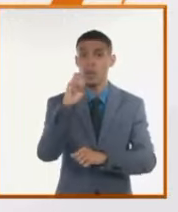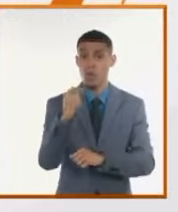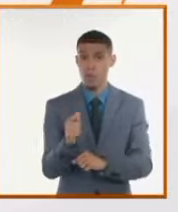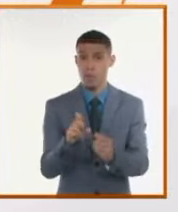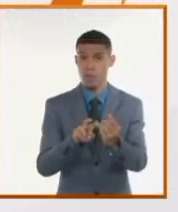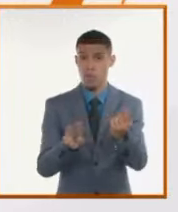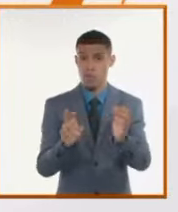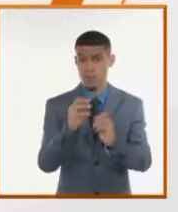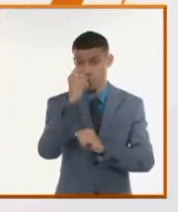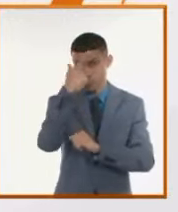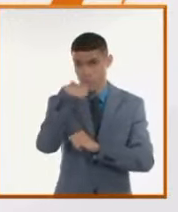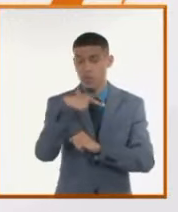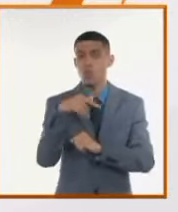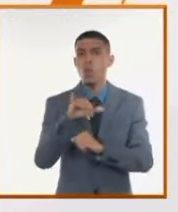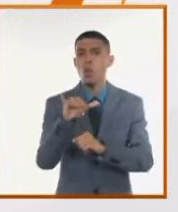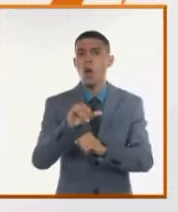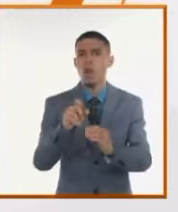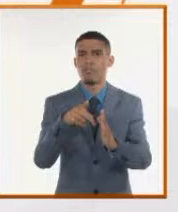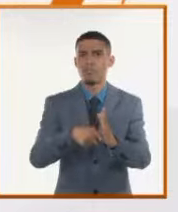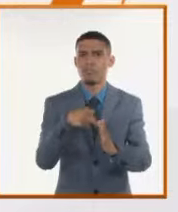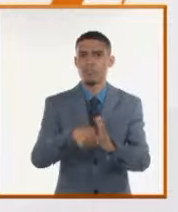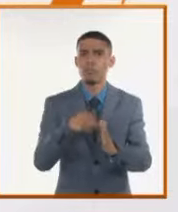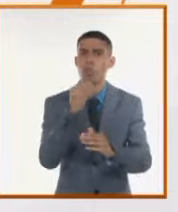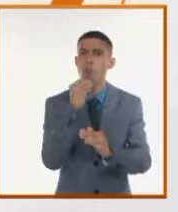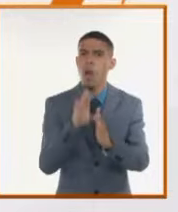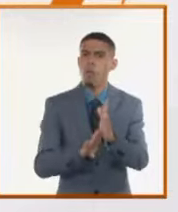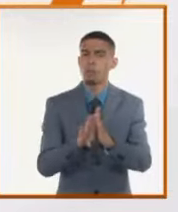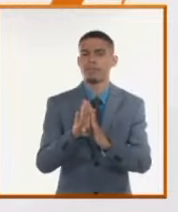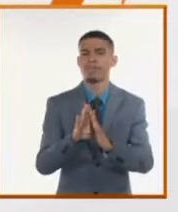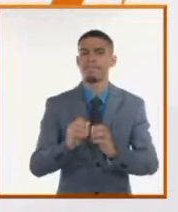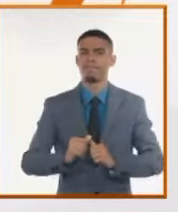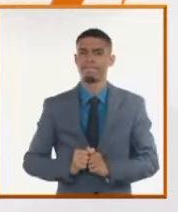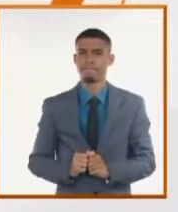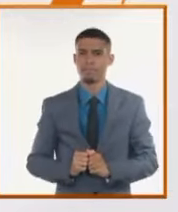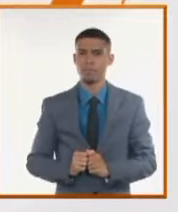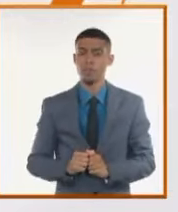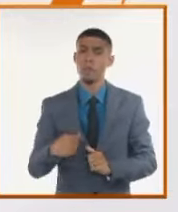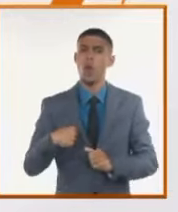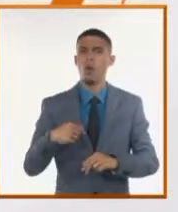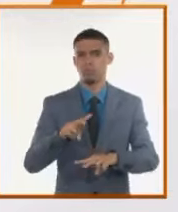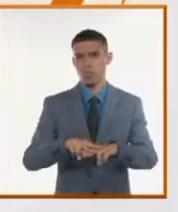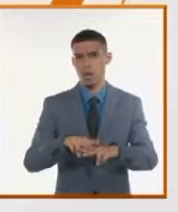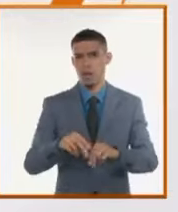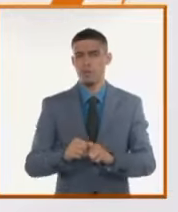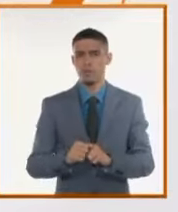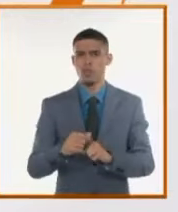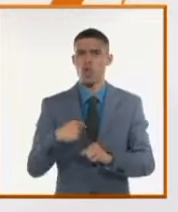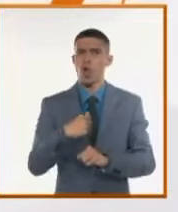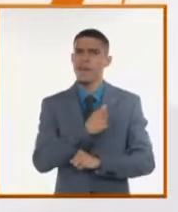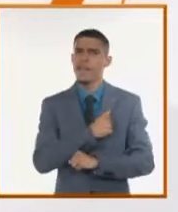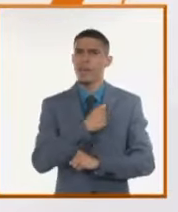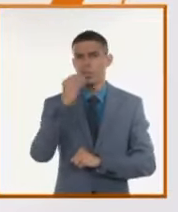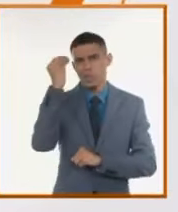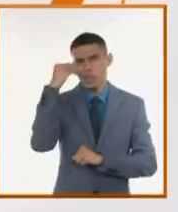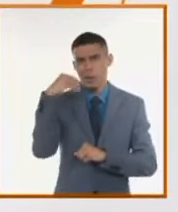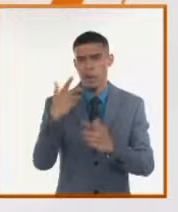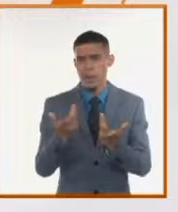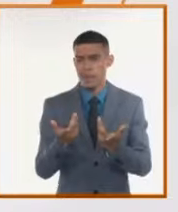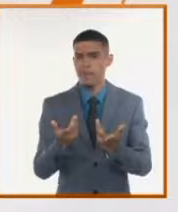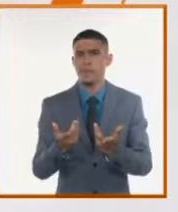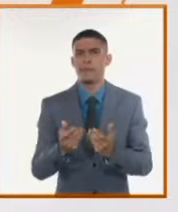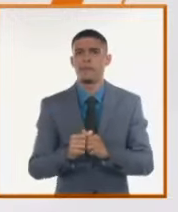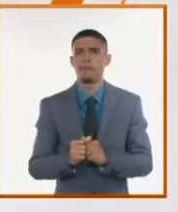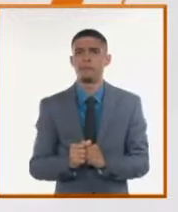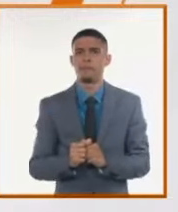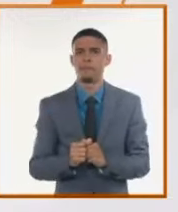provincia y del ferrocarril en general salga adelante le habla a Sergio Hernández aquí de la bana quiere saber si